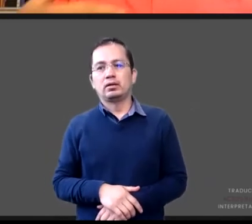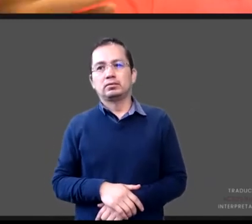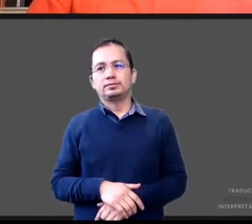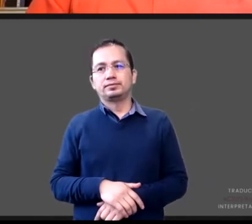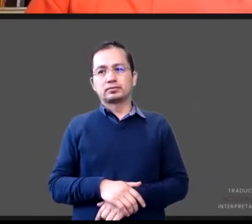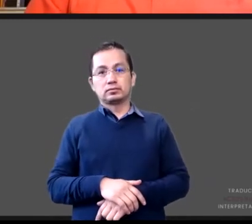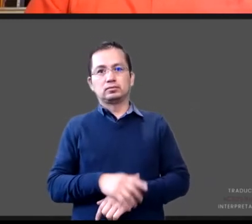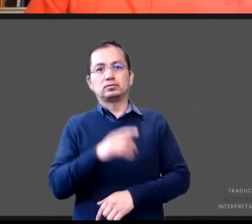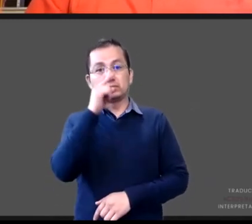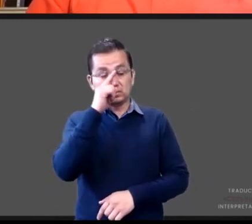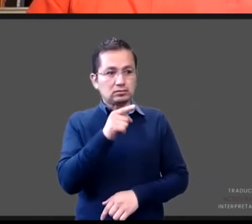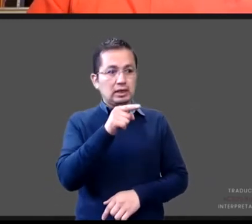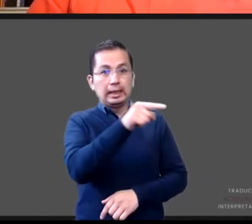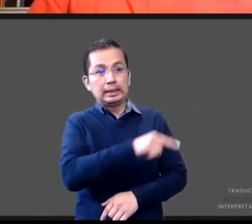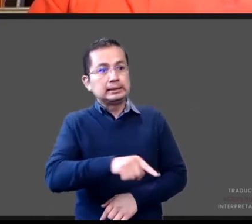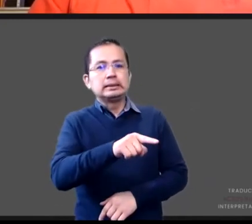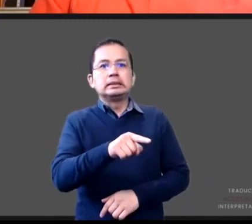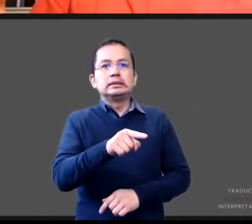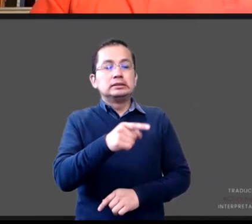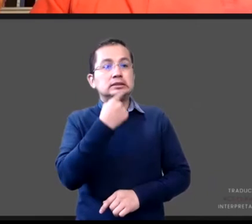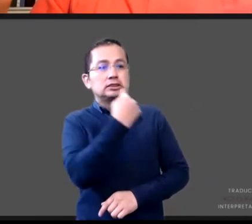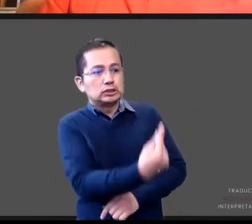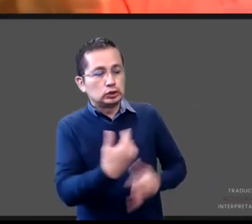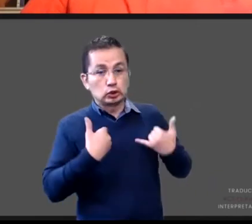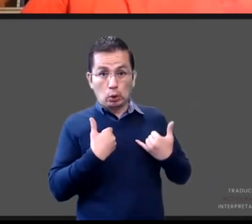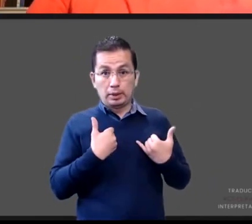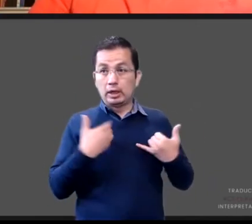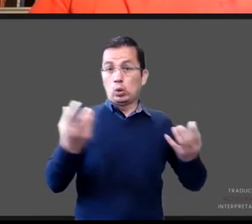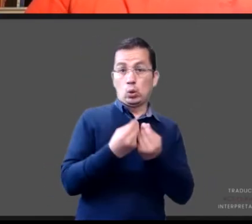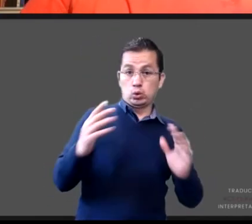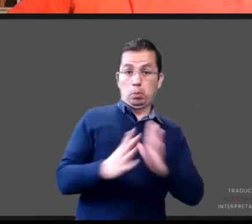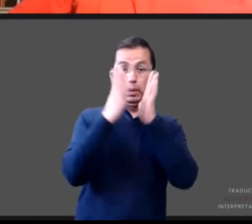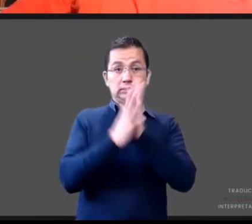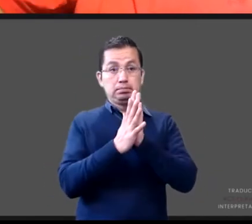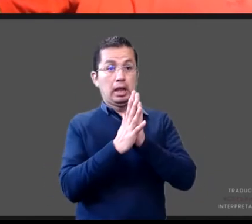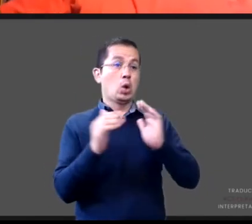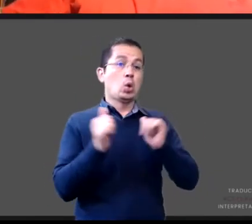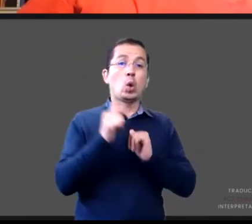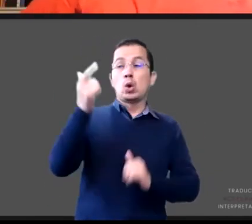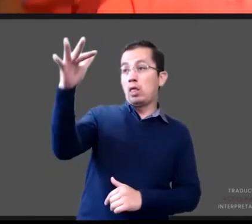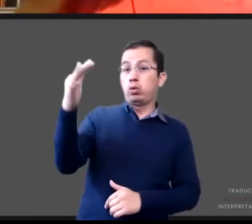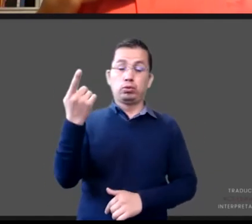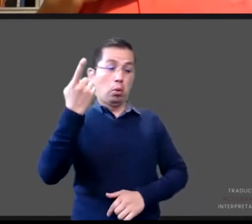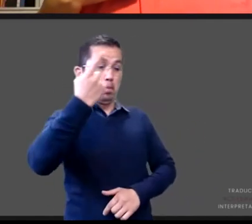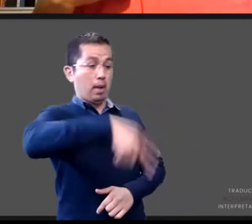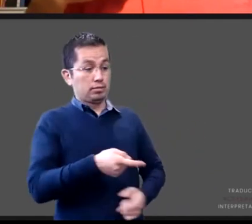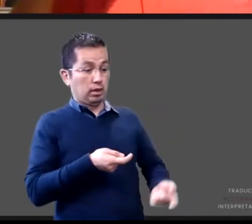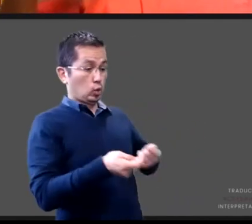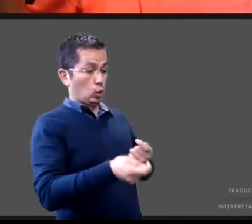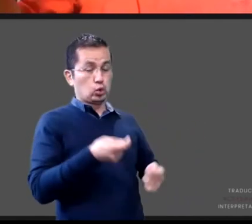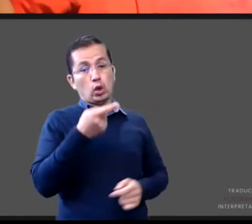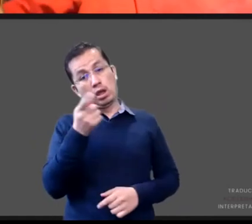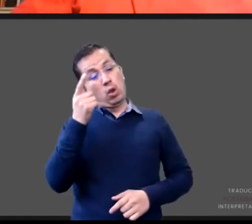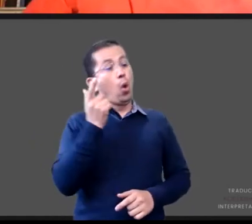una participación adultocéntrica, ¿no? Es decir, una participación en la que esperamos que las niñas y los niños se comporten como nosotros